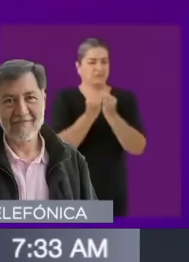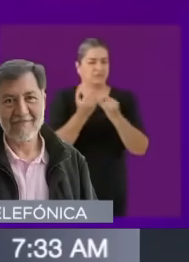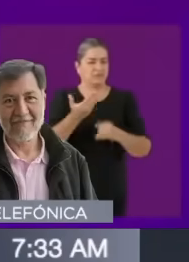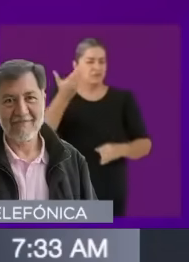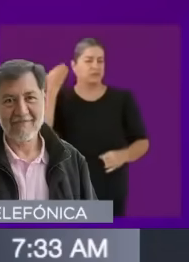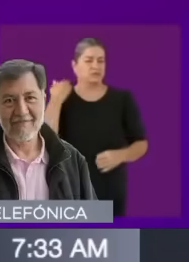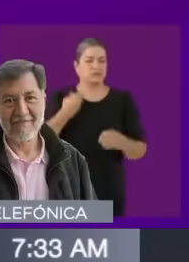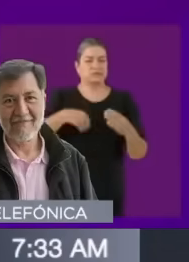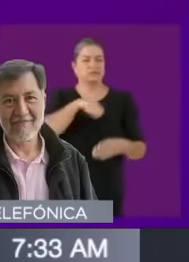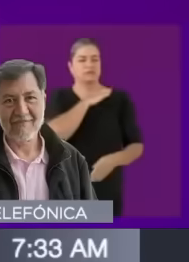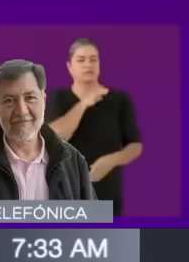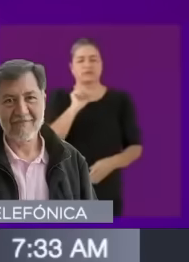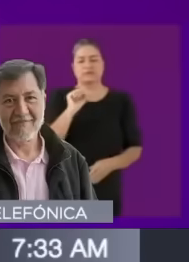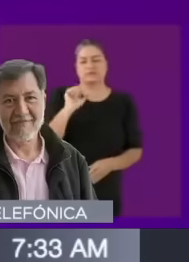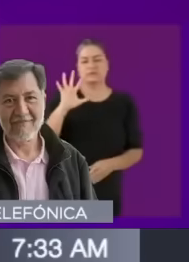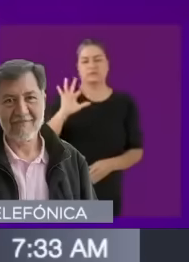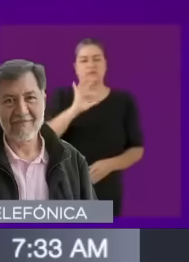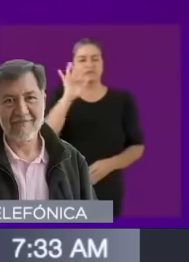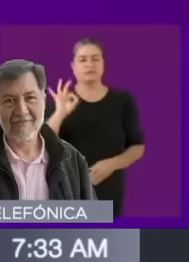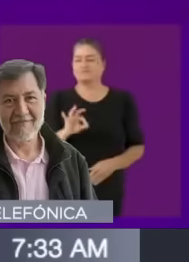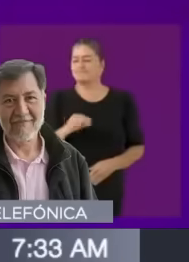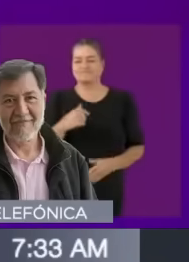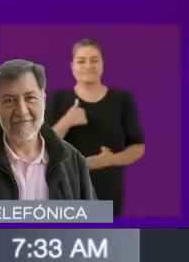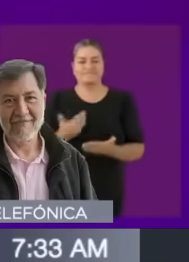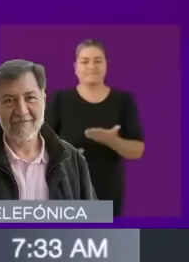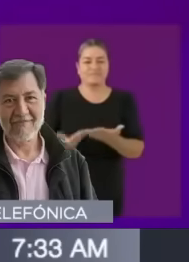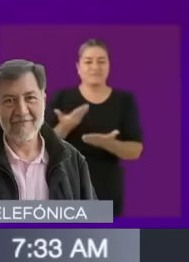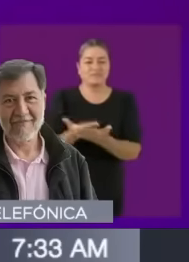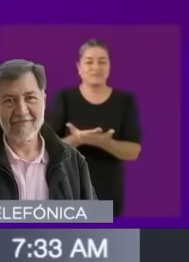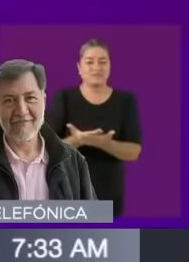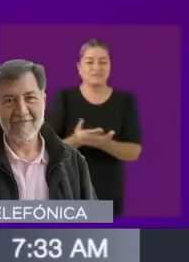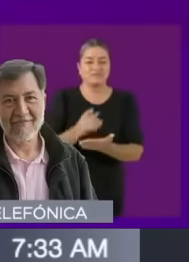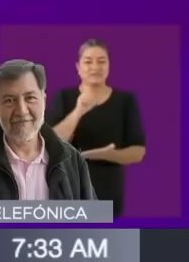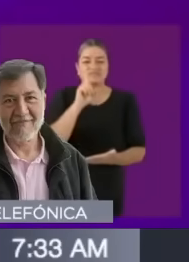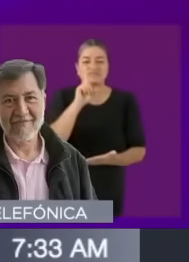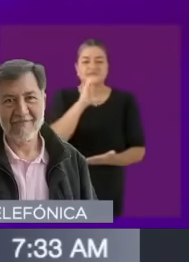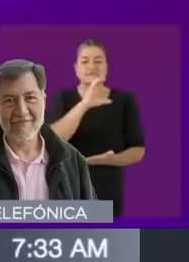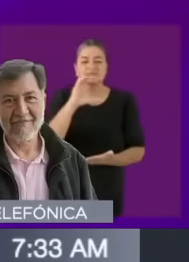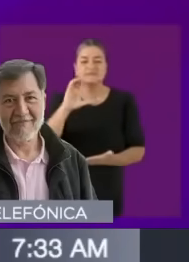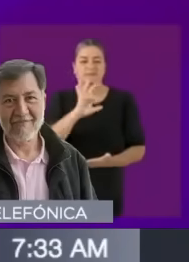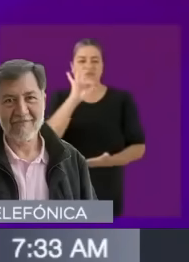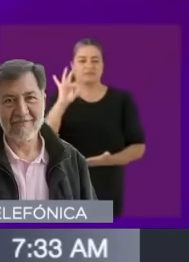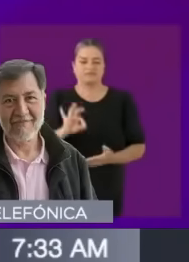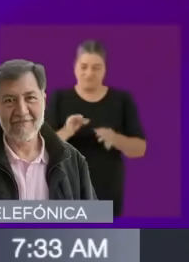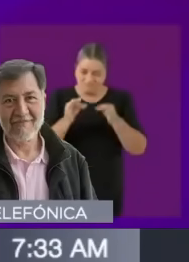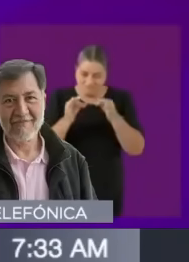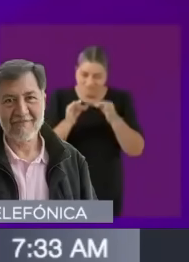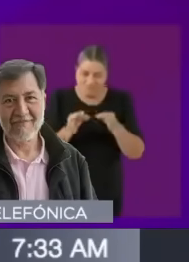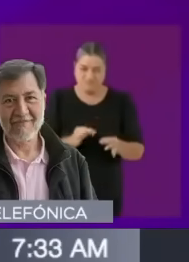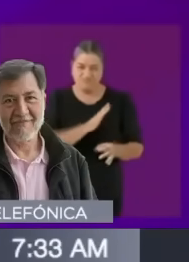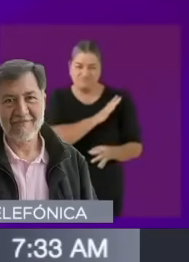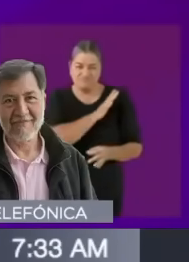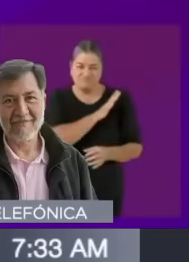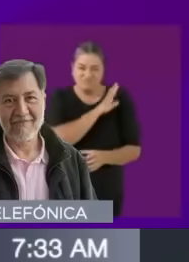vulgaridades que la oposición ha estado planteando y que va a soltarse con todo este domingo pero Claudia está muy bien